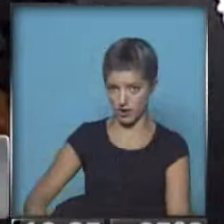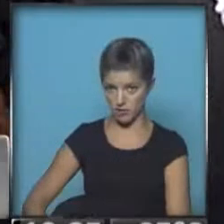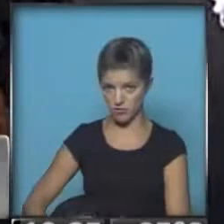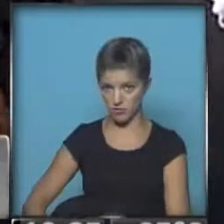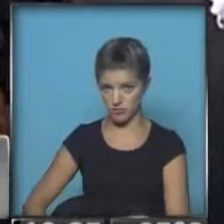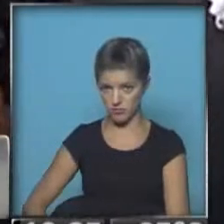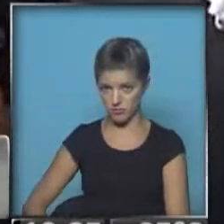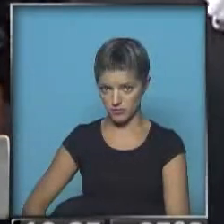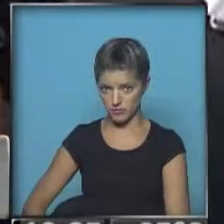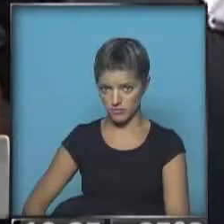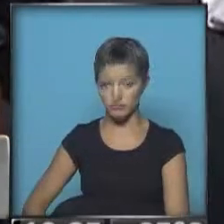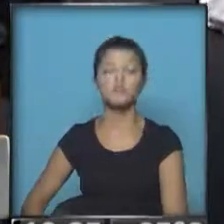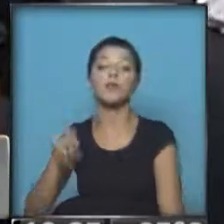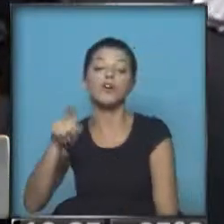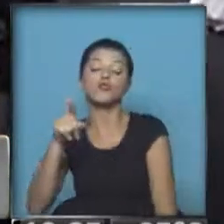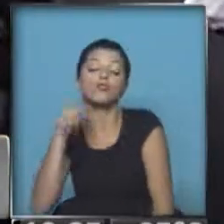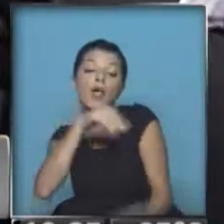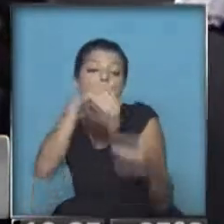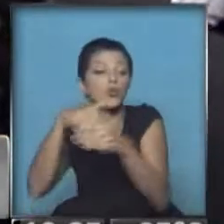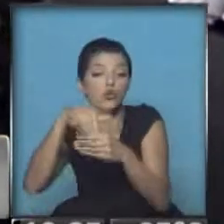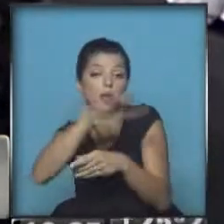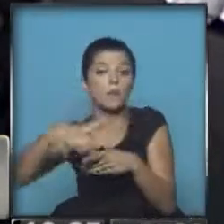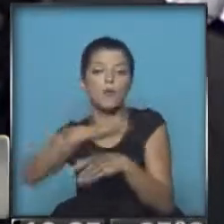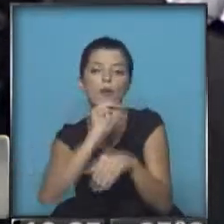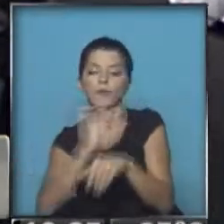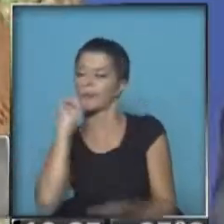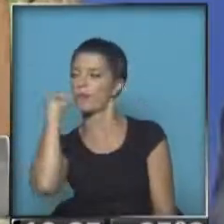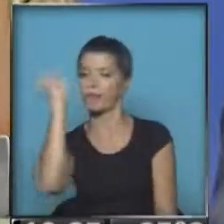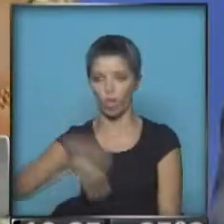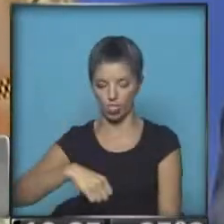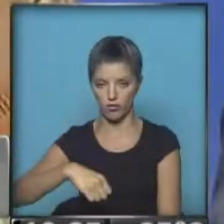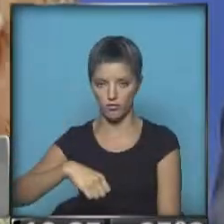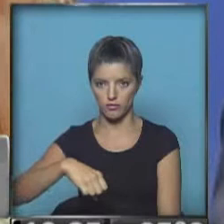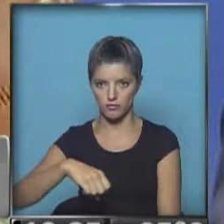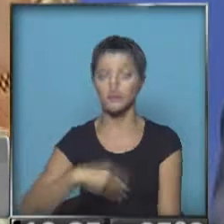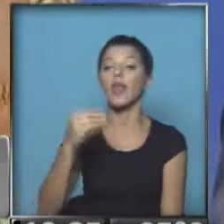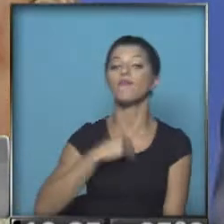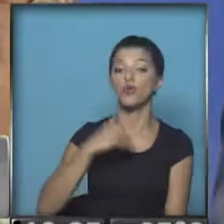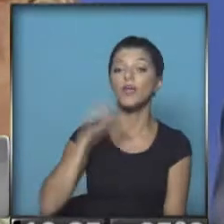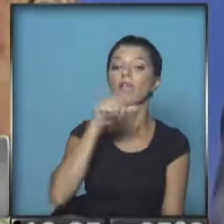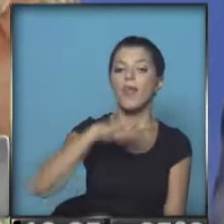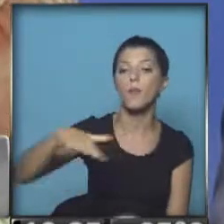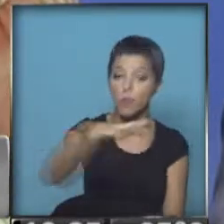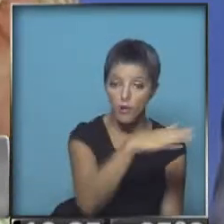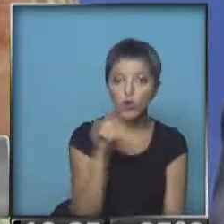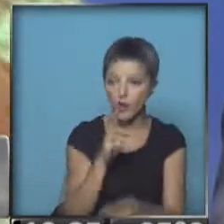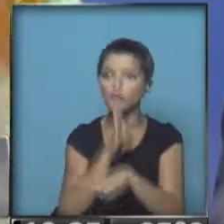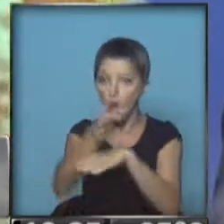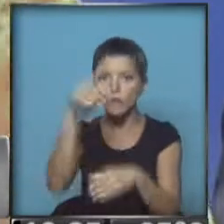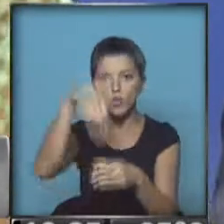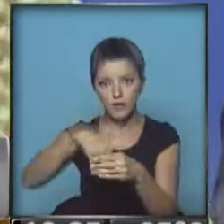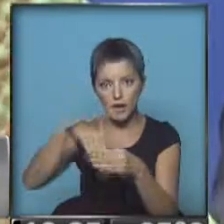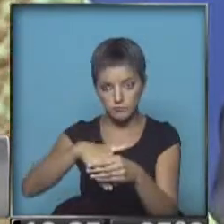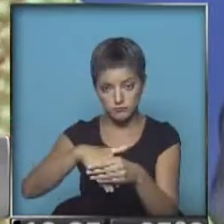desconociendo el voto de la mayoría, desconociendo la voluntad popular expresada en las urnas, pero